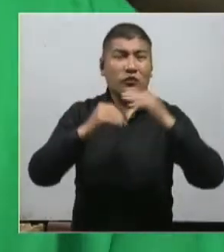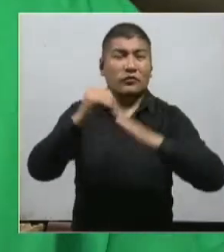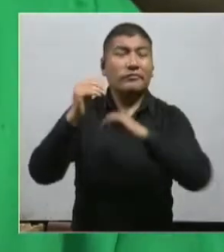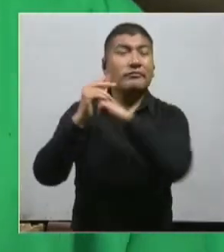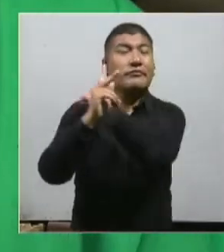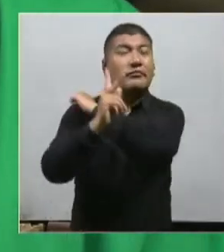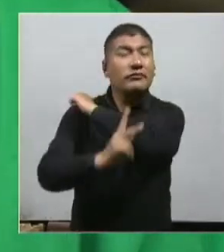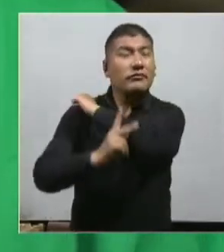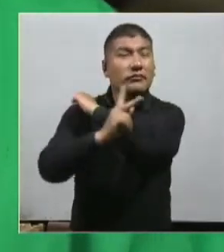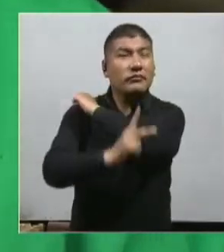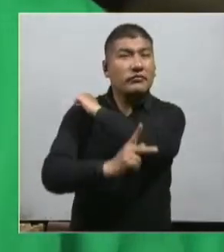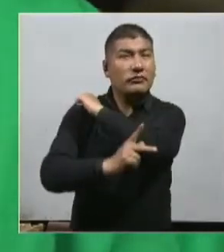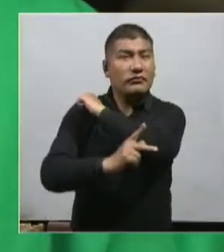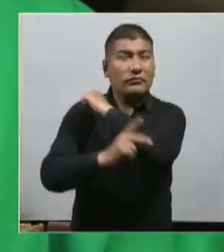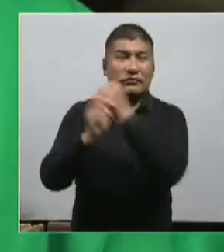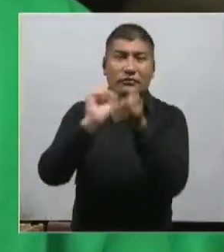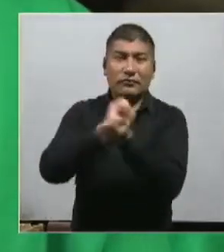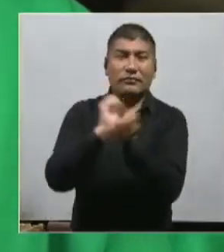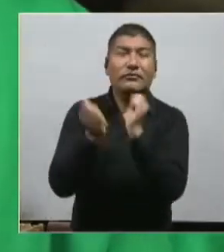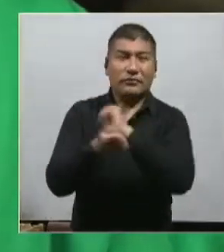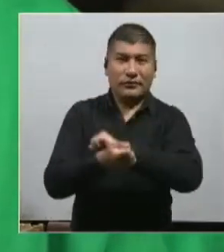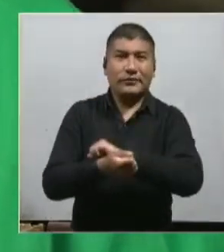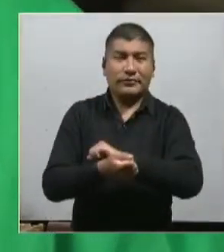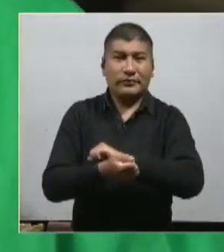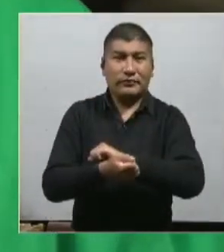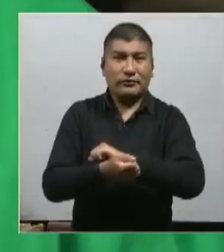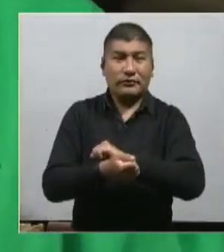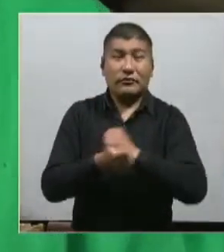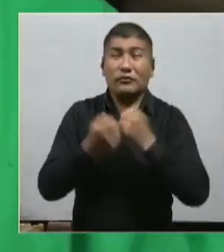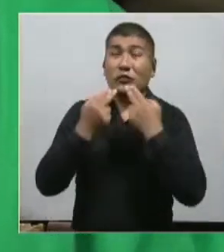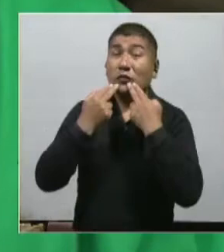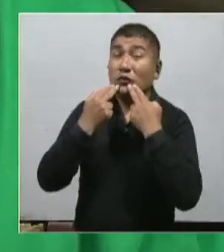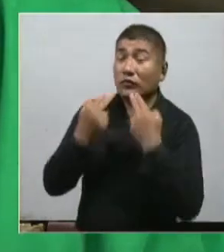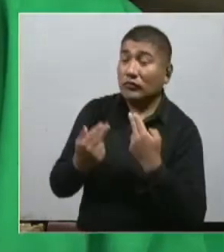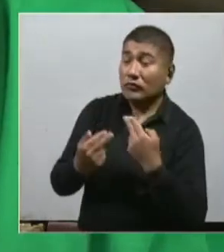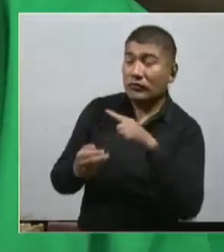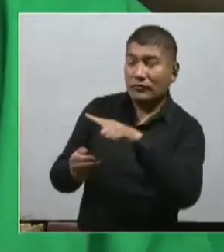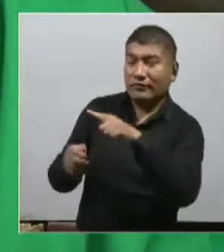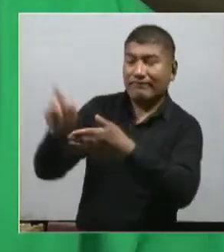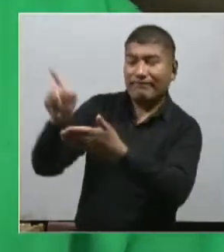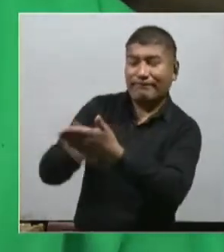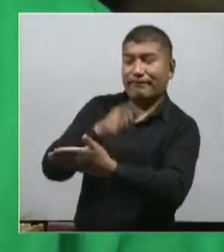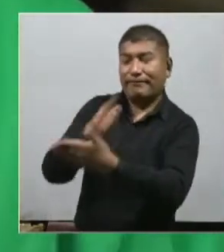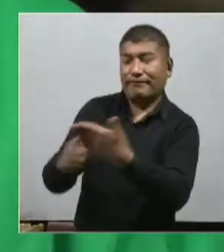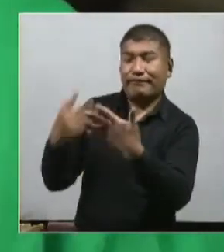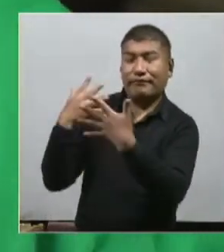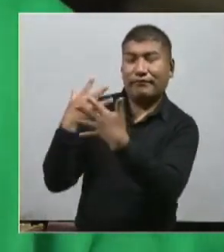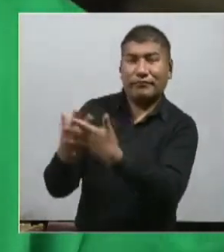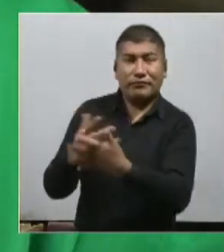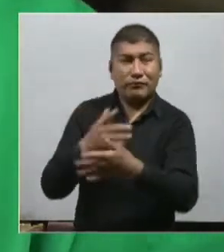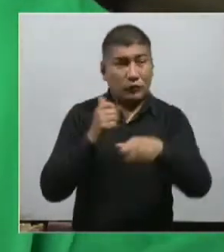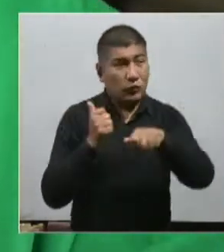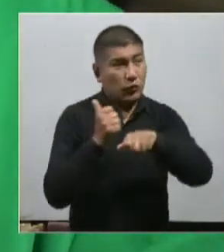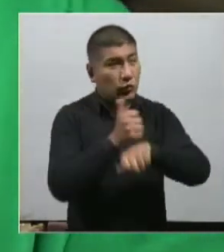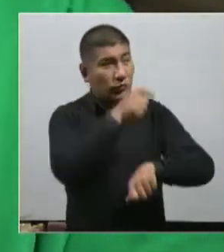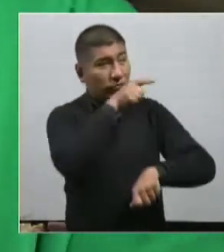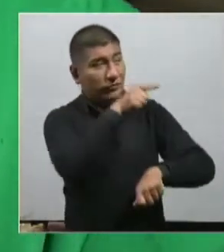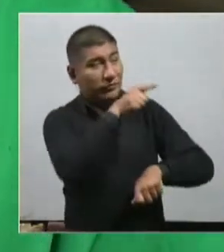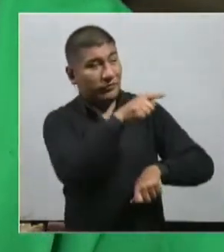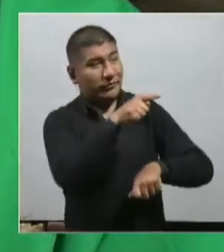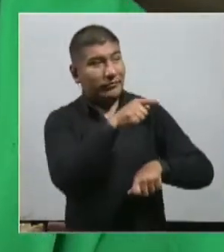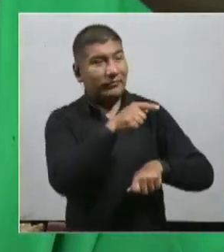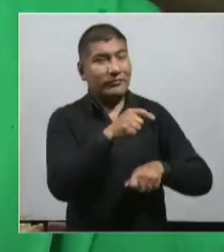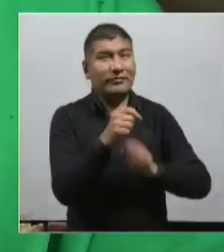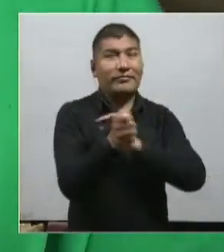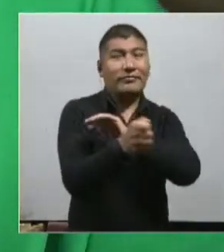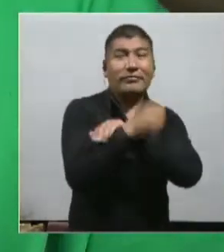país del revés. Los inocentes son condenados y los culpables se las ingenian para